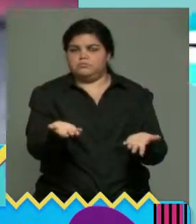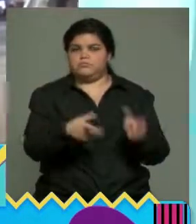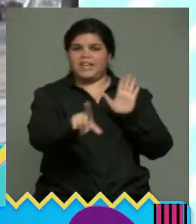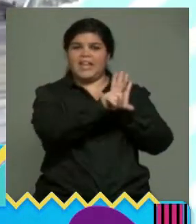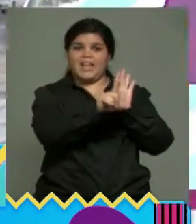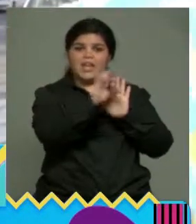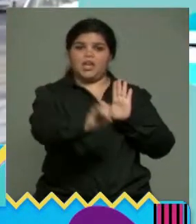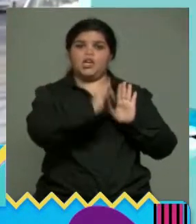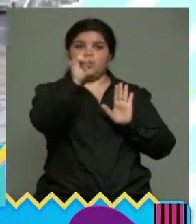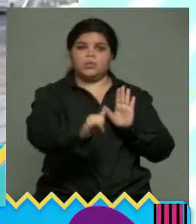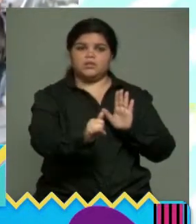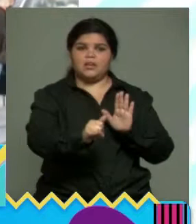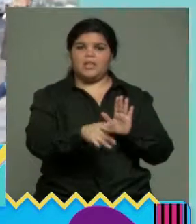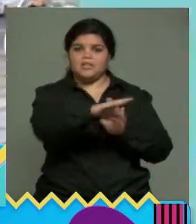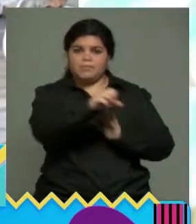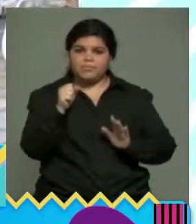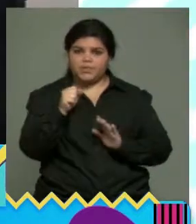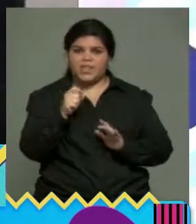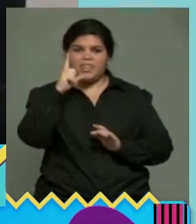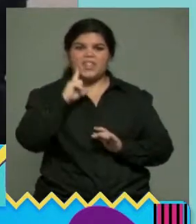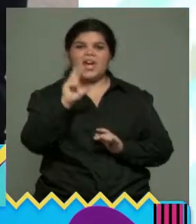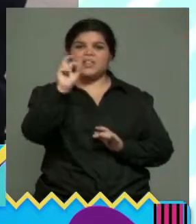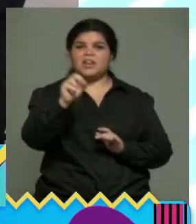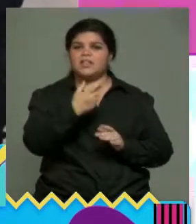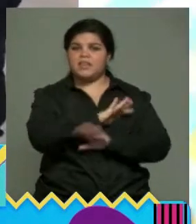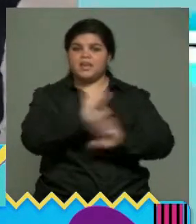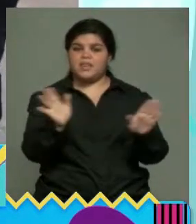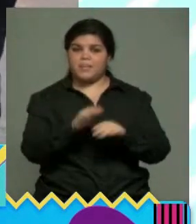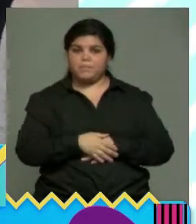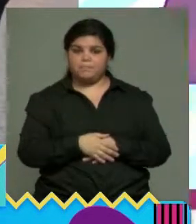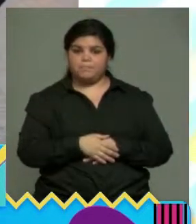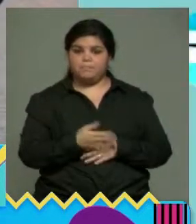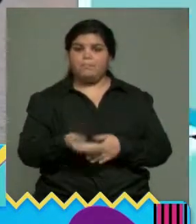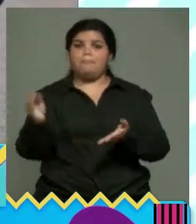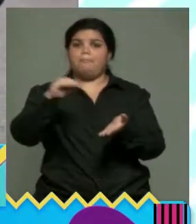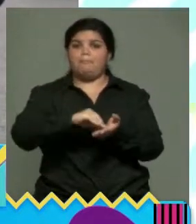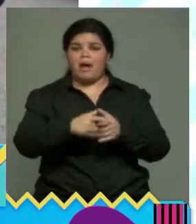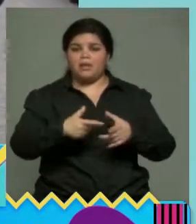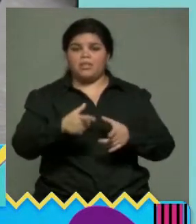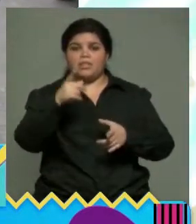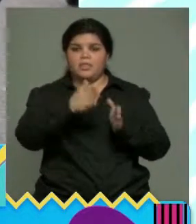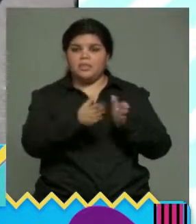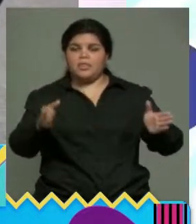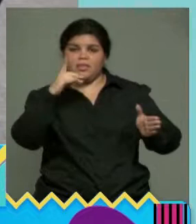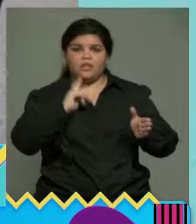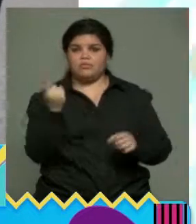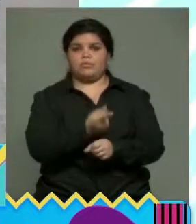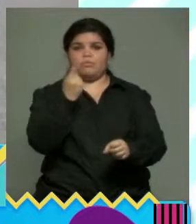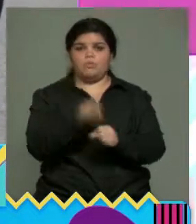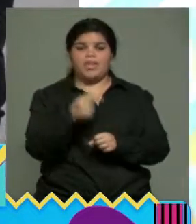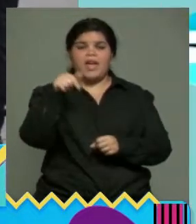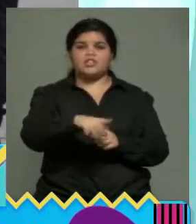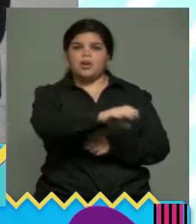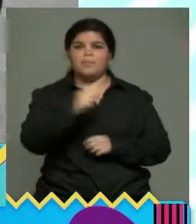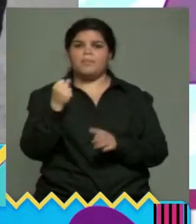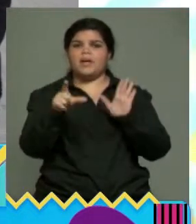no se puede retener por más de 30 días. ¿Para qué se retiene? Para que apurarlo al infractor